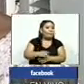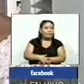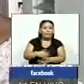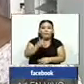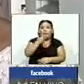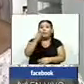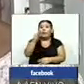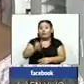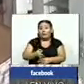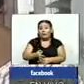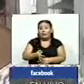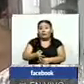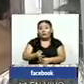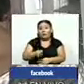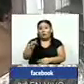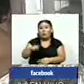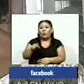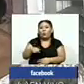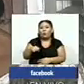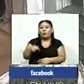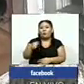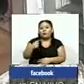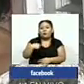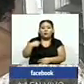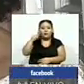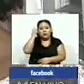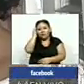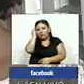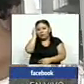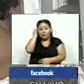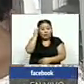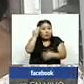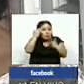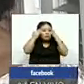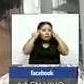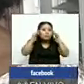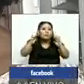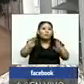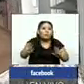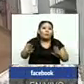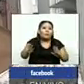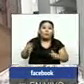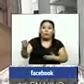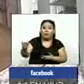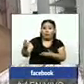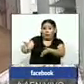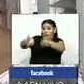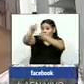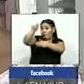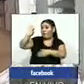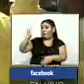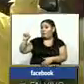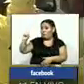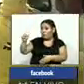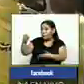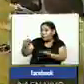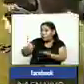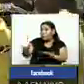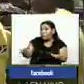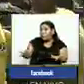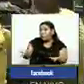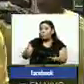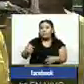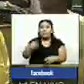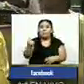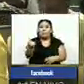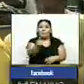Ahorita estamos aquí en la zozobra que no sabemos si nos va a responder el Fondo Social para la Vivienda. Otras